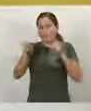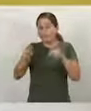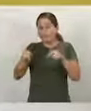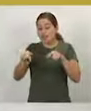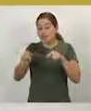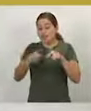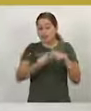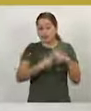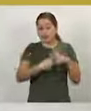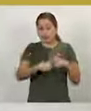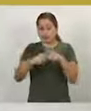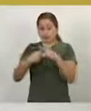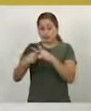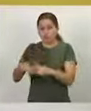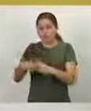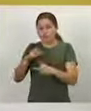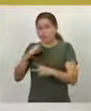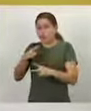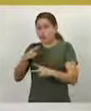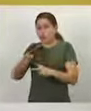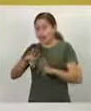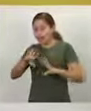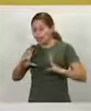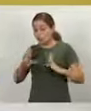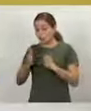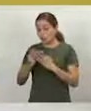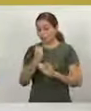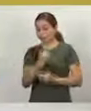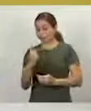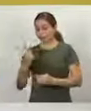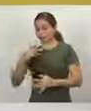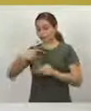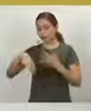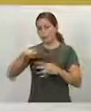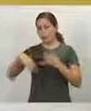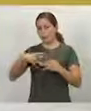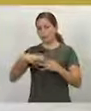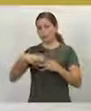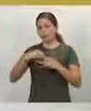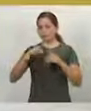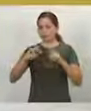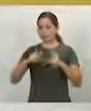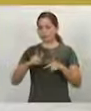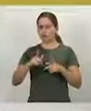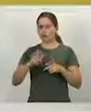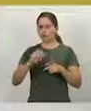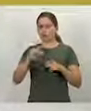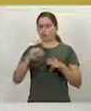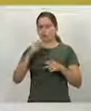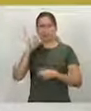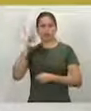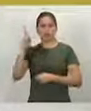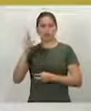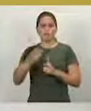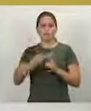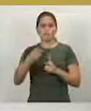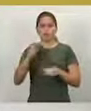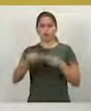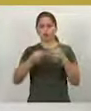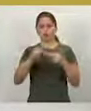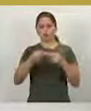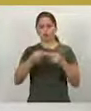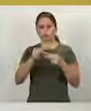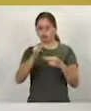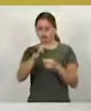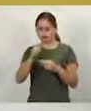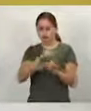a cada uno de estos problemas, por lo que te propongo volver a recordarlos para que realice